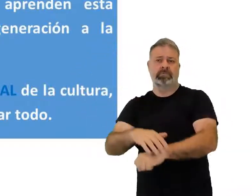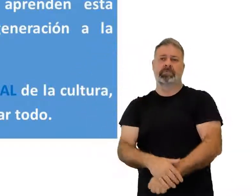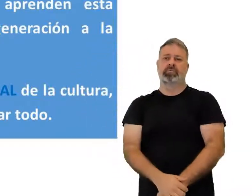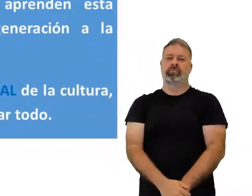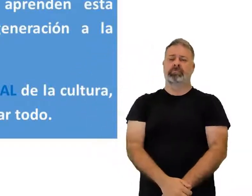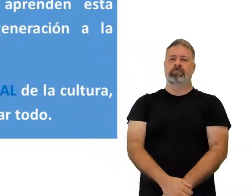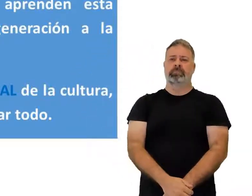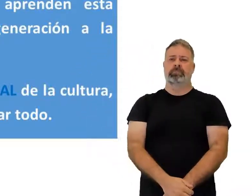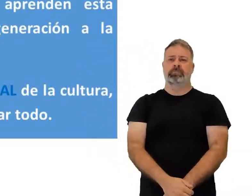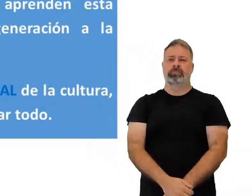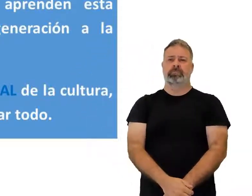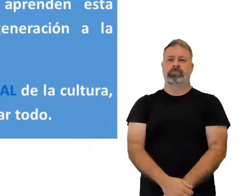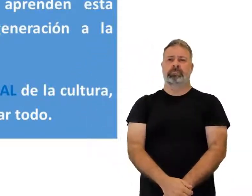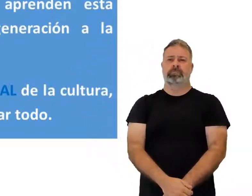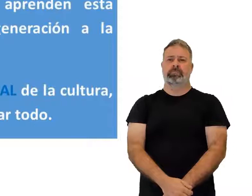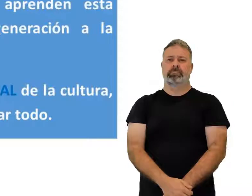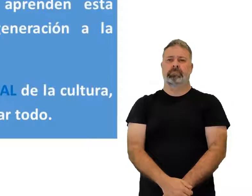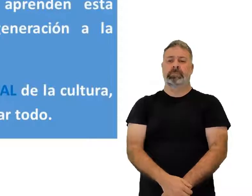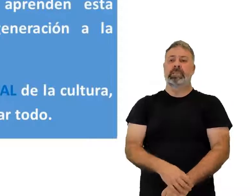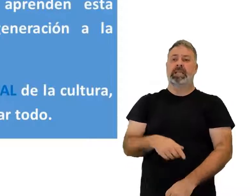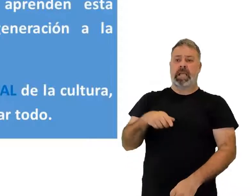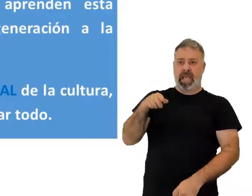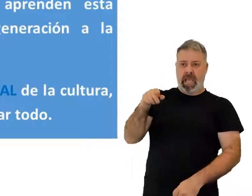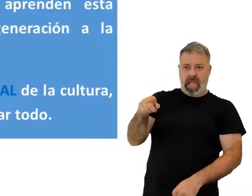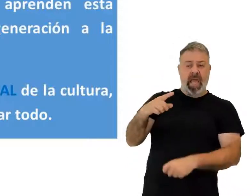tendría que reinventar todo.